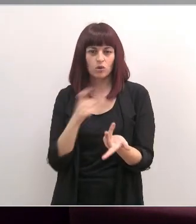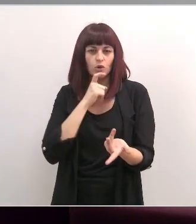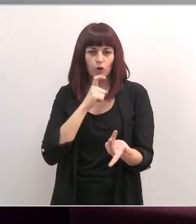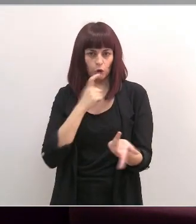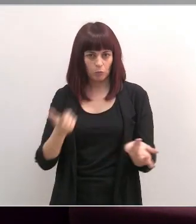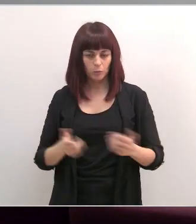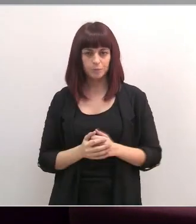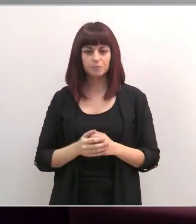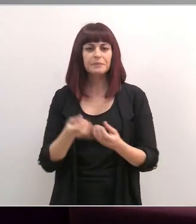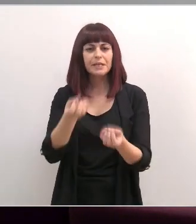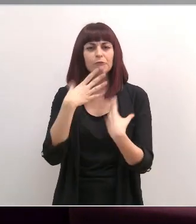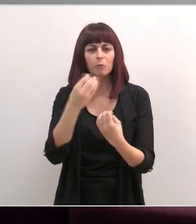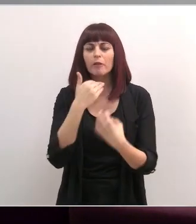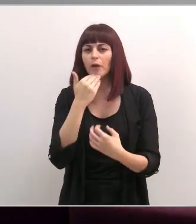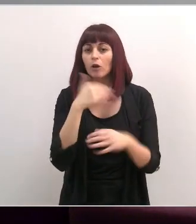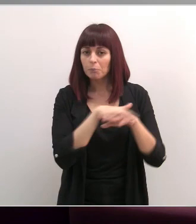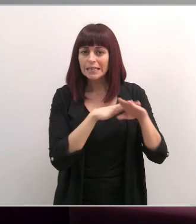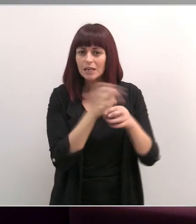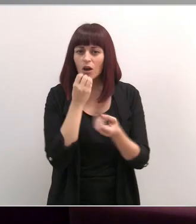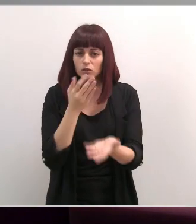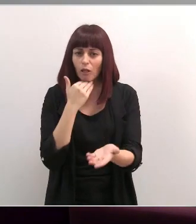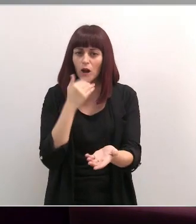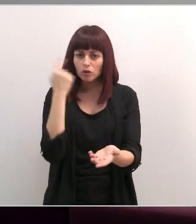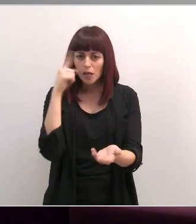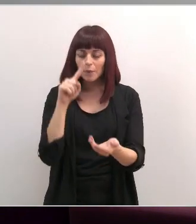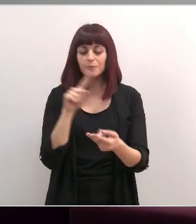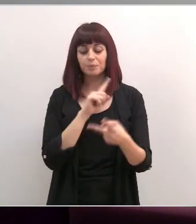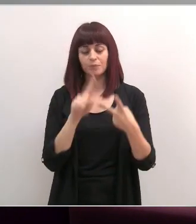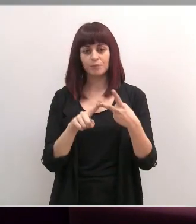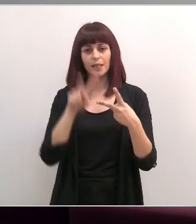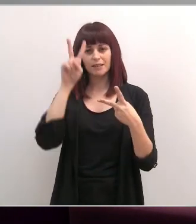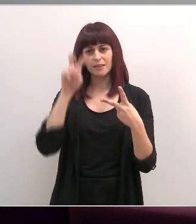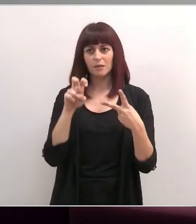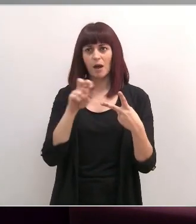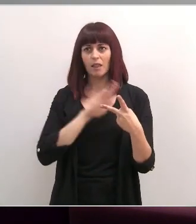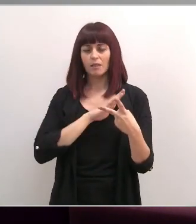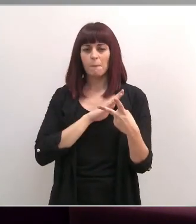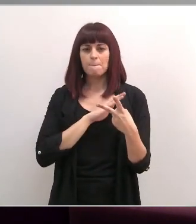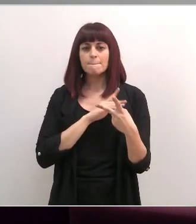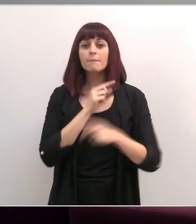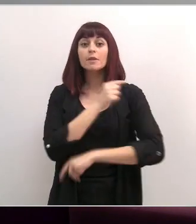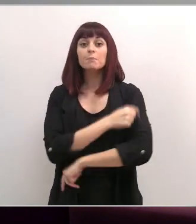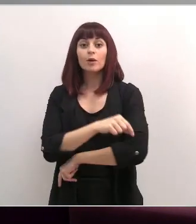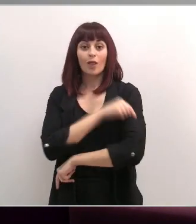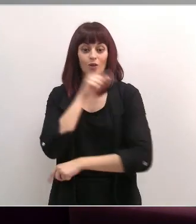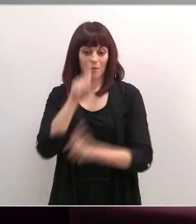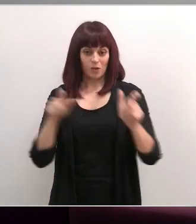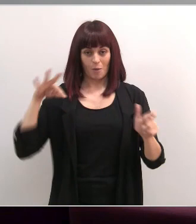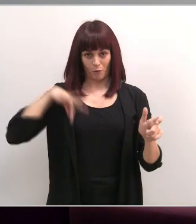esta reducción de dosis. ¿Qué información les ha facilitado el Ministerio a ese respecto? Y luego, por el tema también le quería preguntar por la vacunación entre los